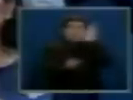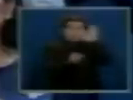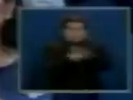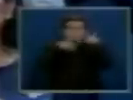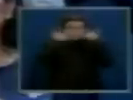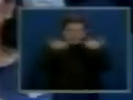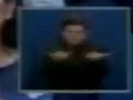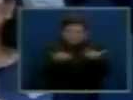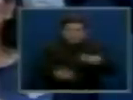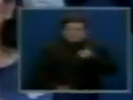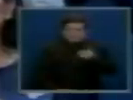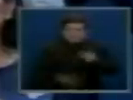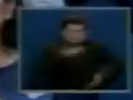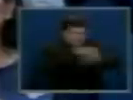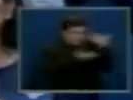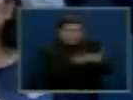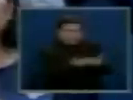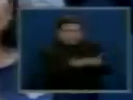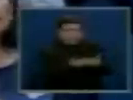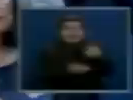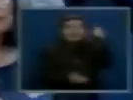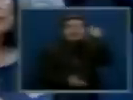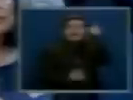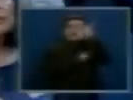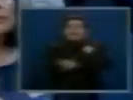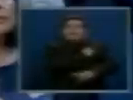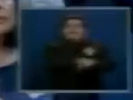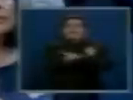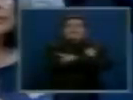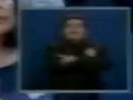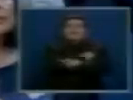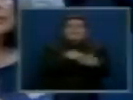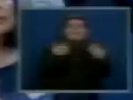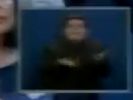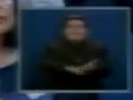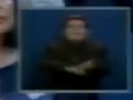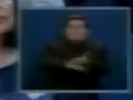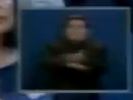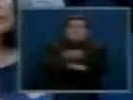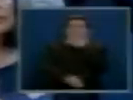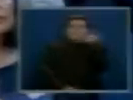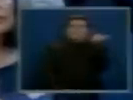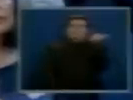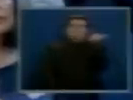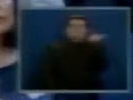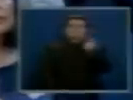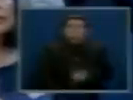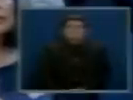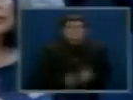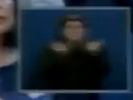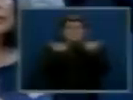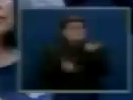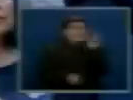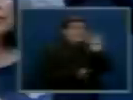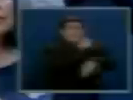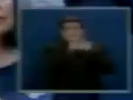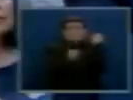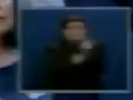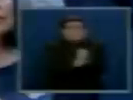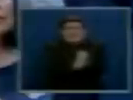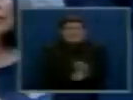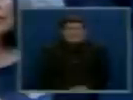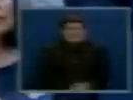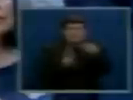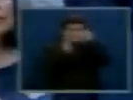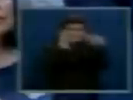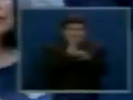las que ya existen, sin duda el país estaría mucho mejor. Hace ya 14 años, el